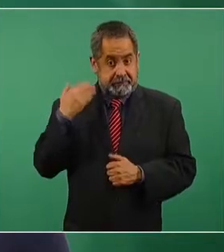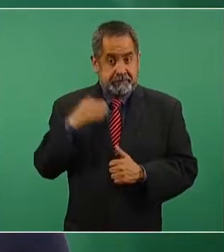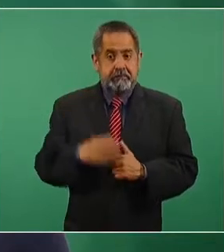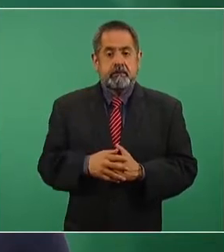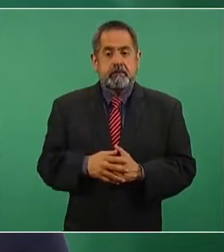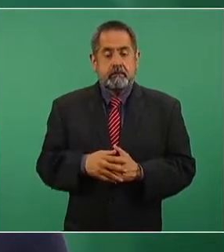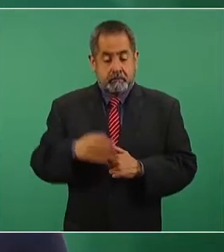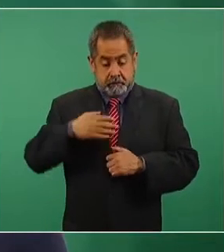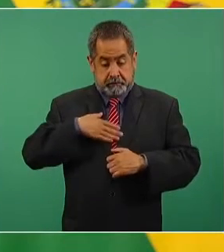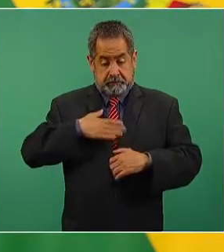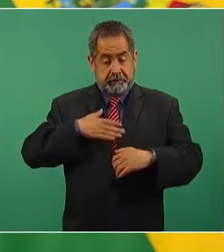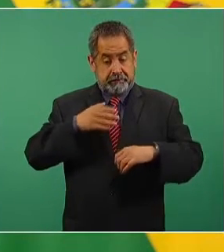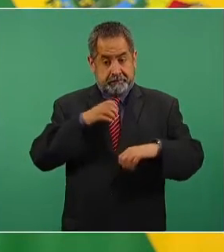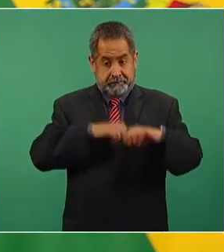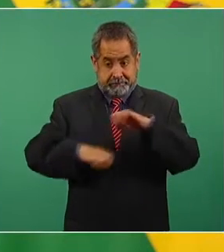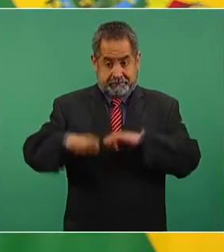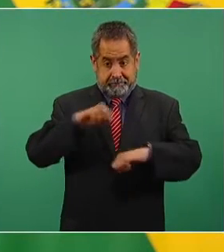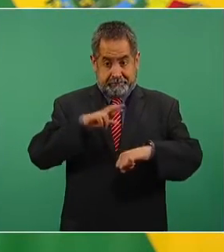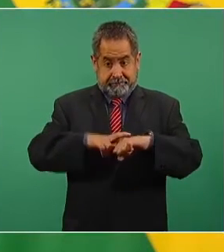nuestra embajadora, que